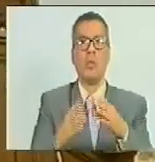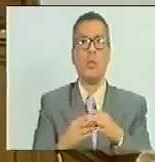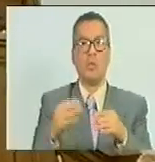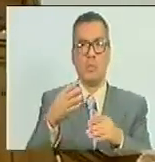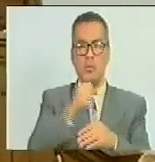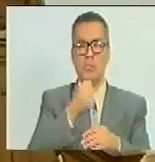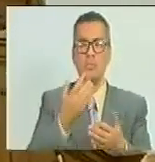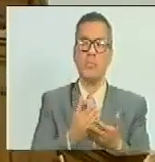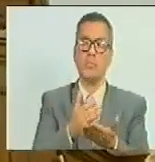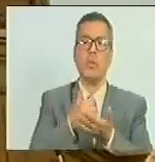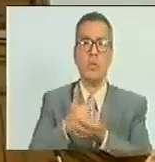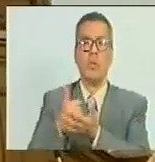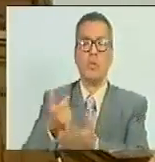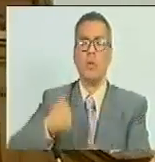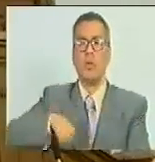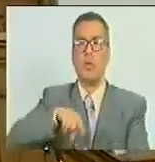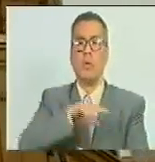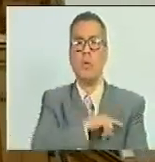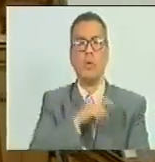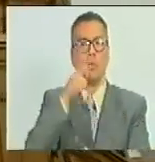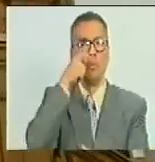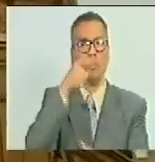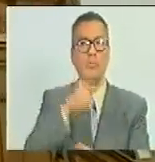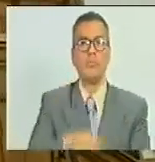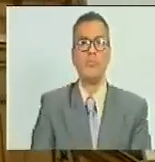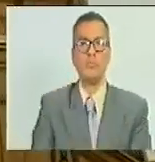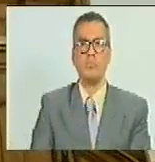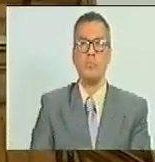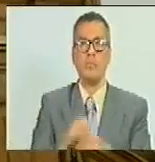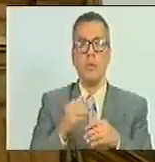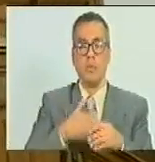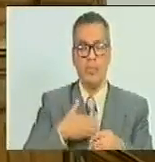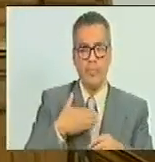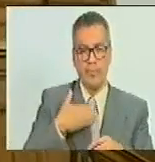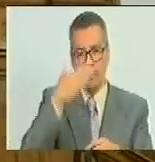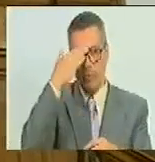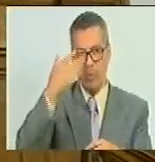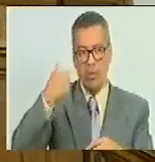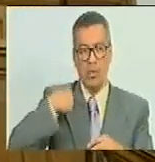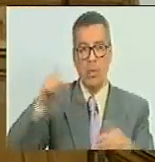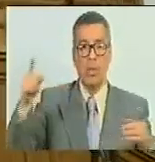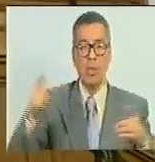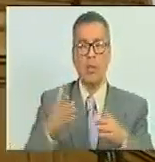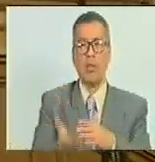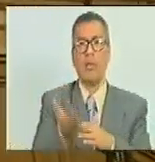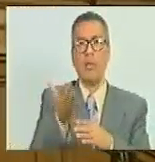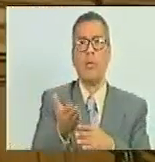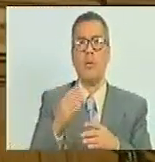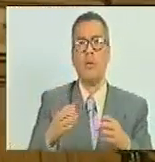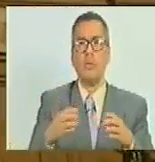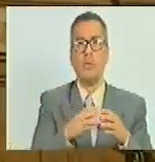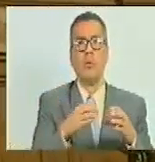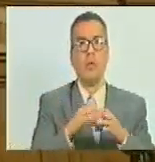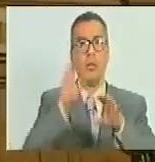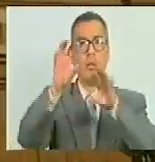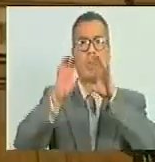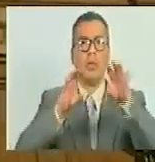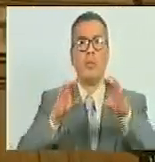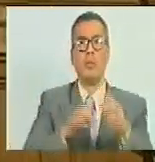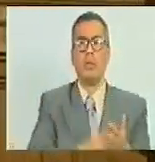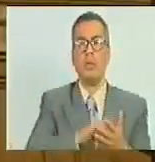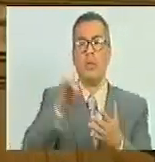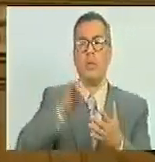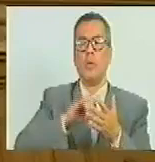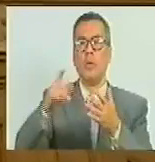frutos en beneficio de nuestro pueblo. Arabia Saudita tiene un peso fundamental en la Organización de Países Exportadores